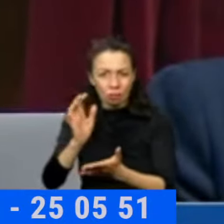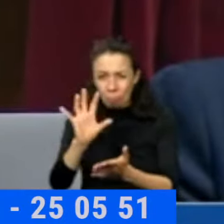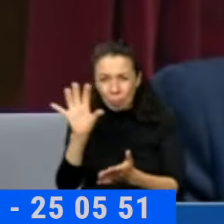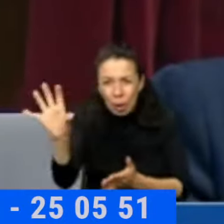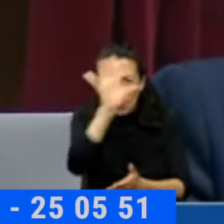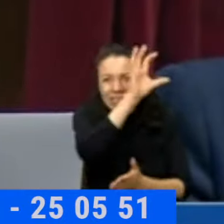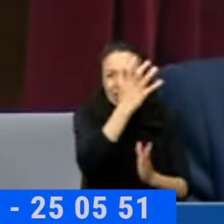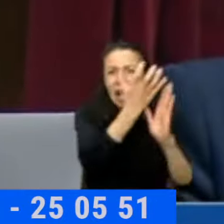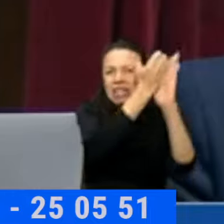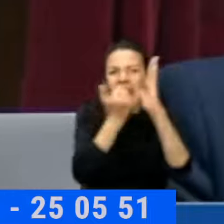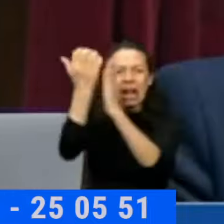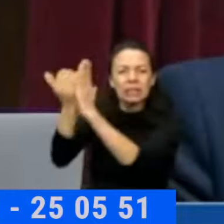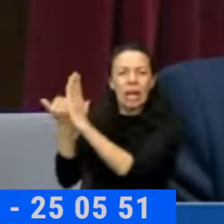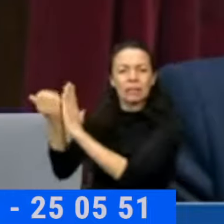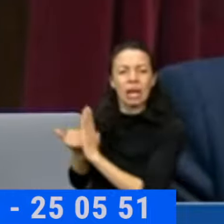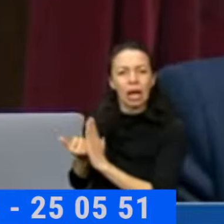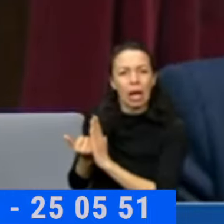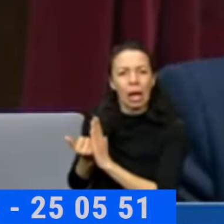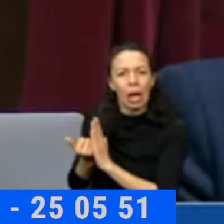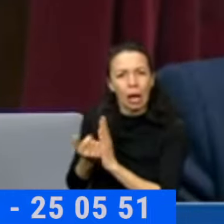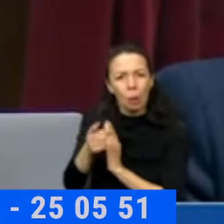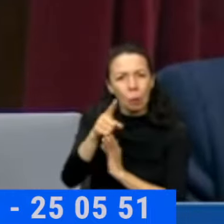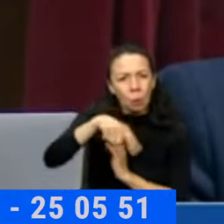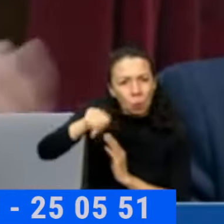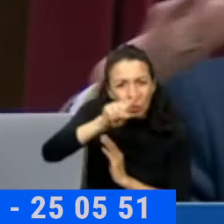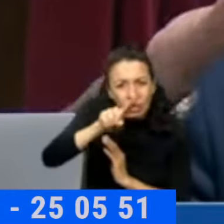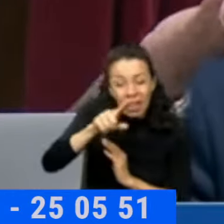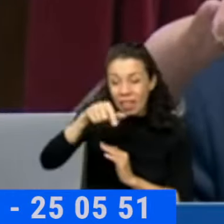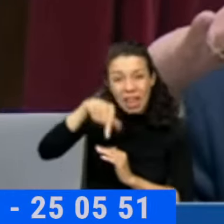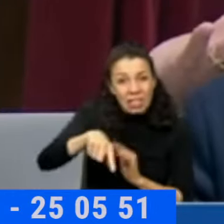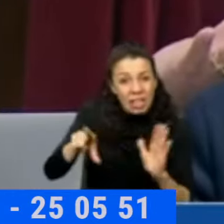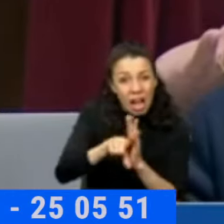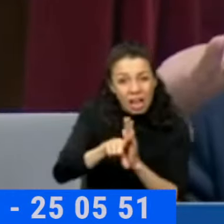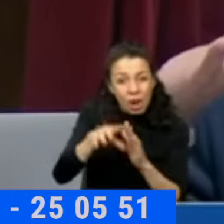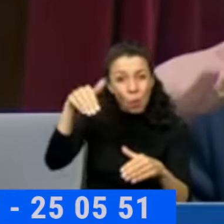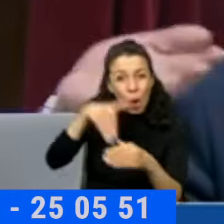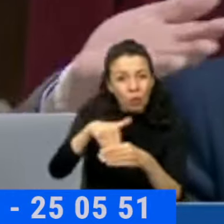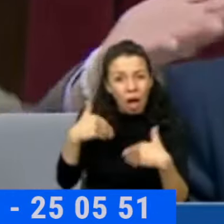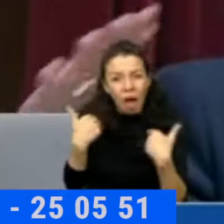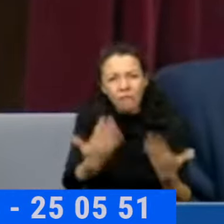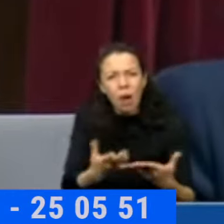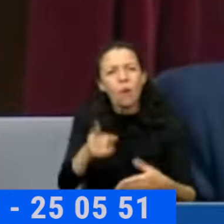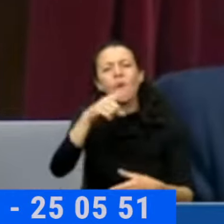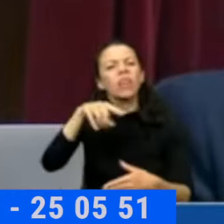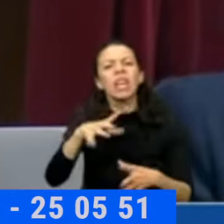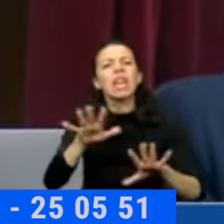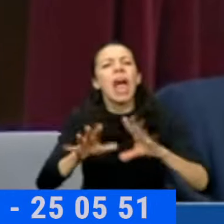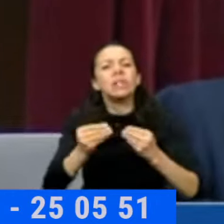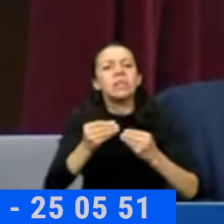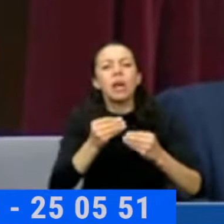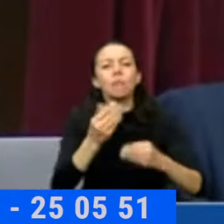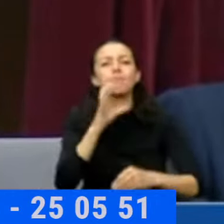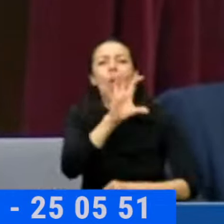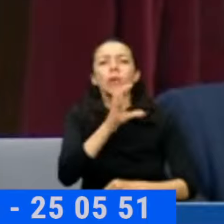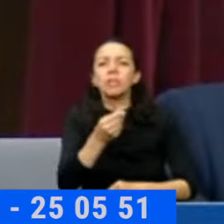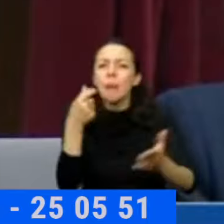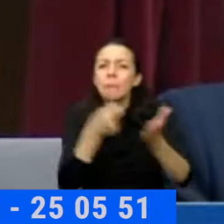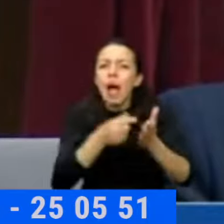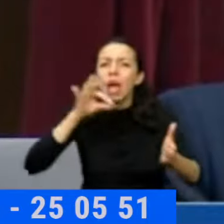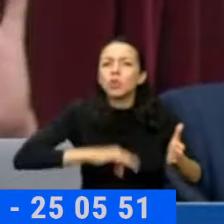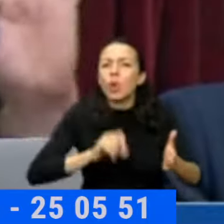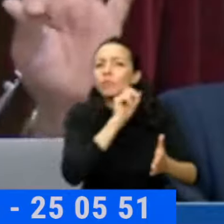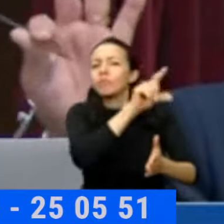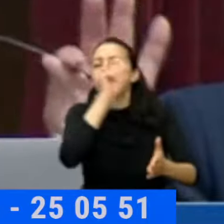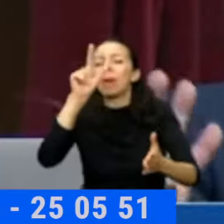se presentó algo para facilitar la negociación se convirtió en un nuevo punto de conflicto. A mí ya,